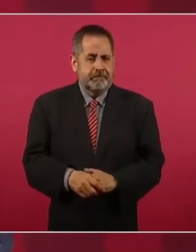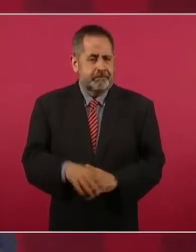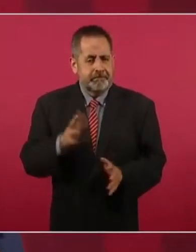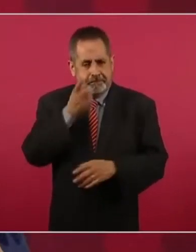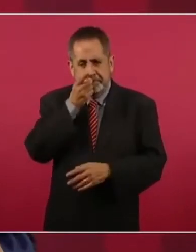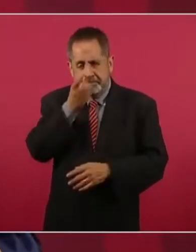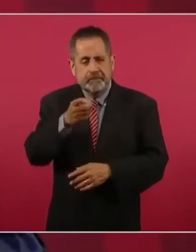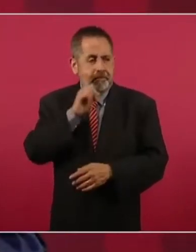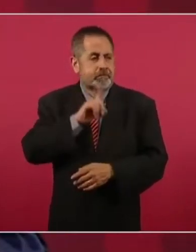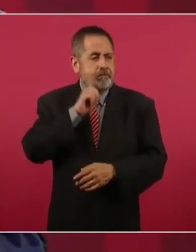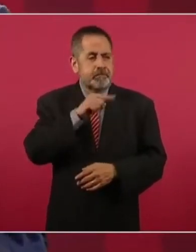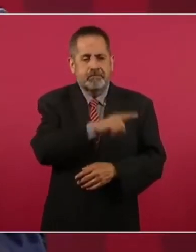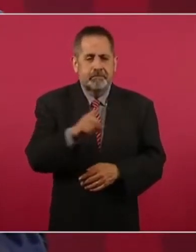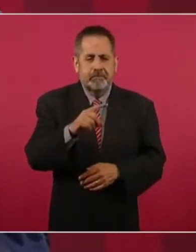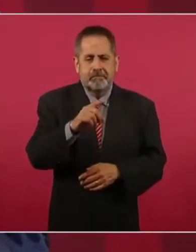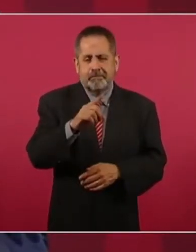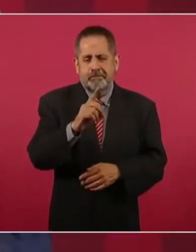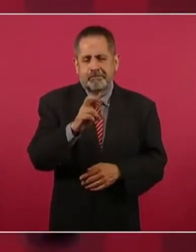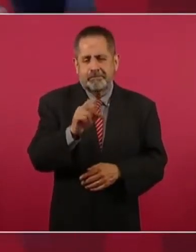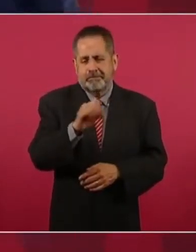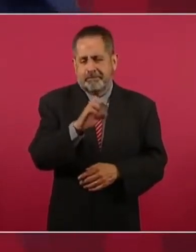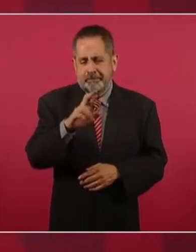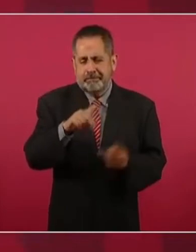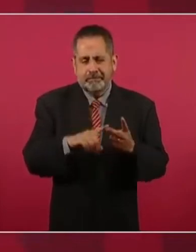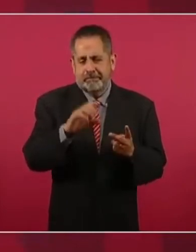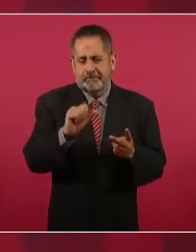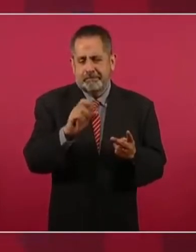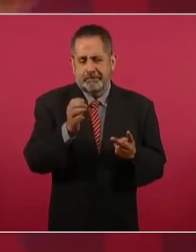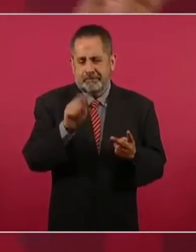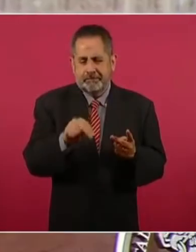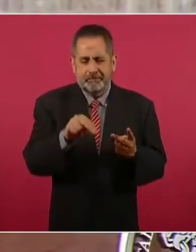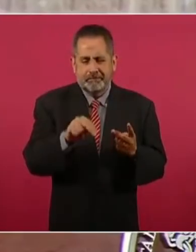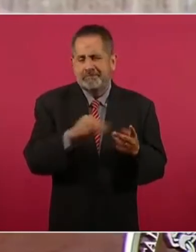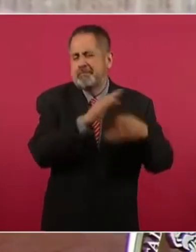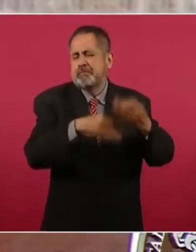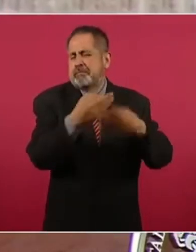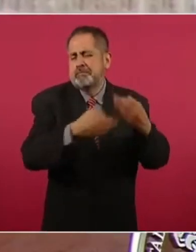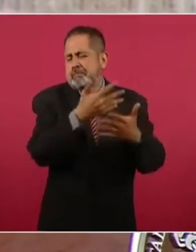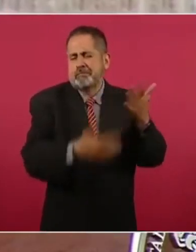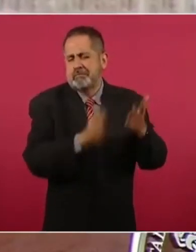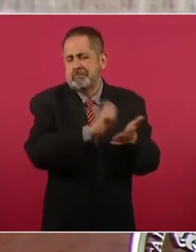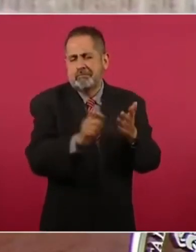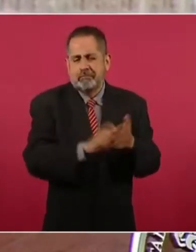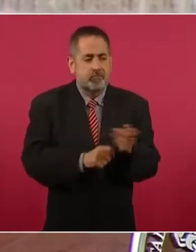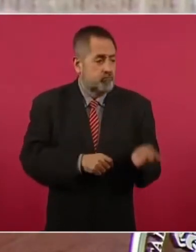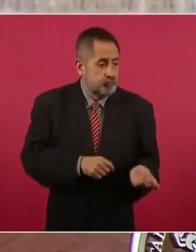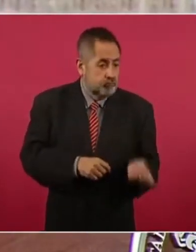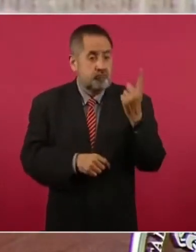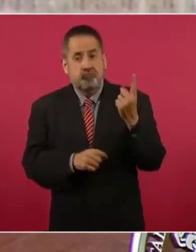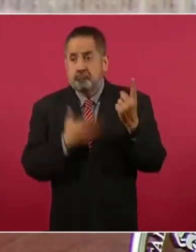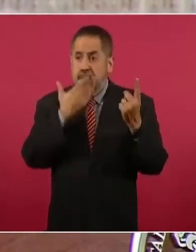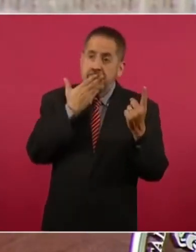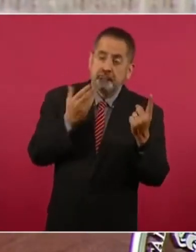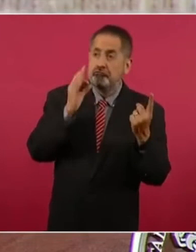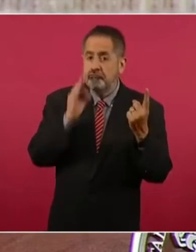Dresser, Carmen Aristegui, todos los que escriben ahí, todos. Ahí no hay uno solo